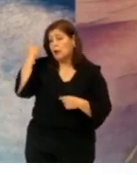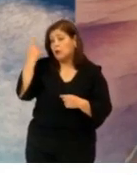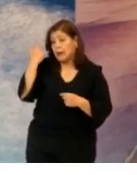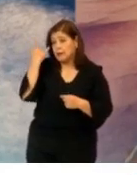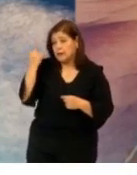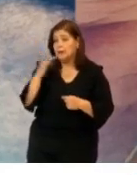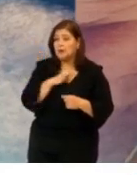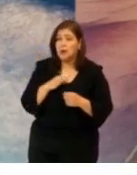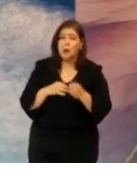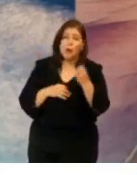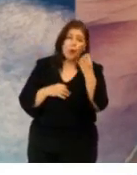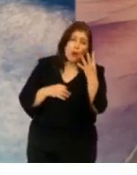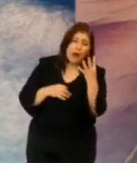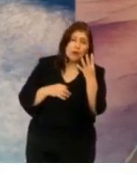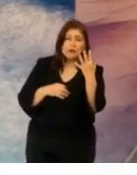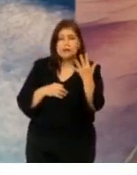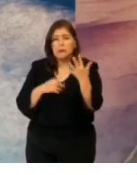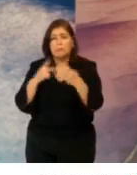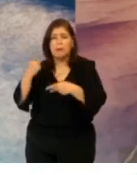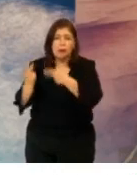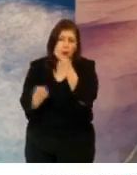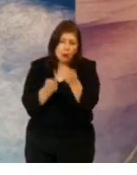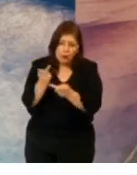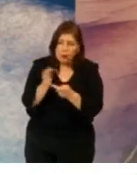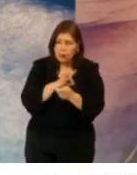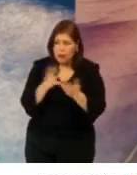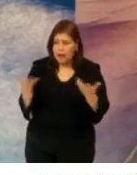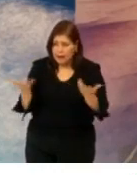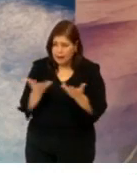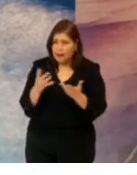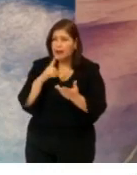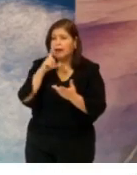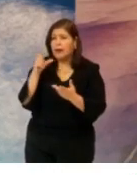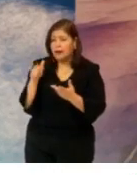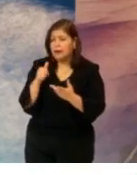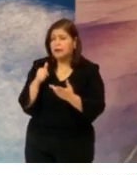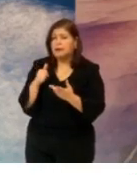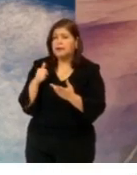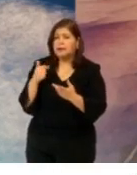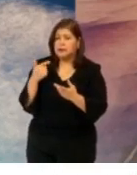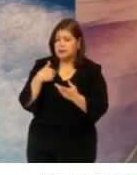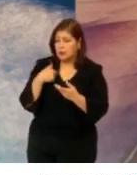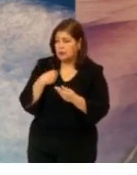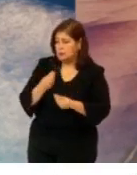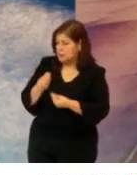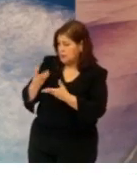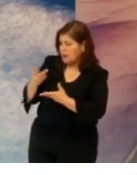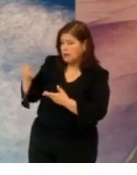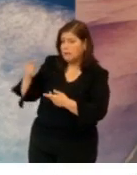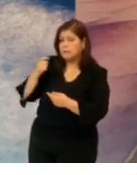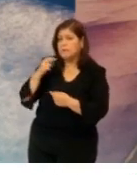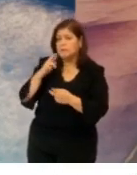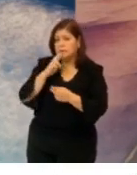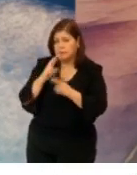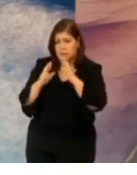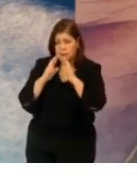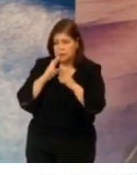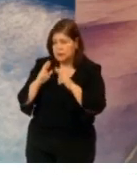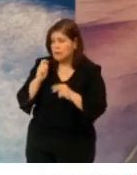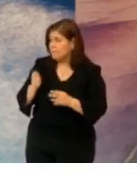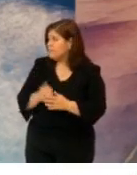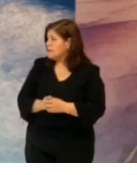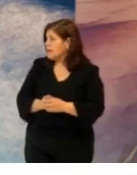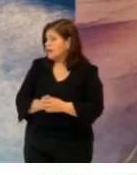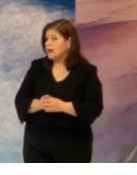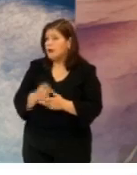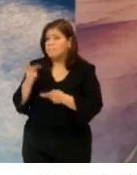se hagan 4 o 5 preguntas y luego hacemos una ronda donde les entrego la voz a ustedes para que respondan. Con respecto a las